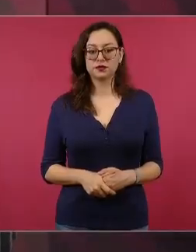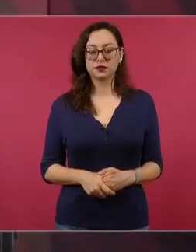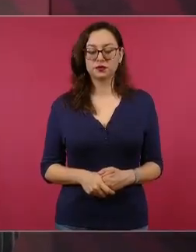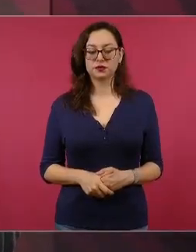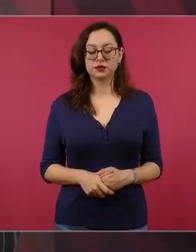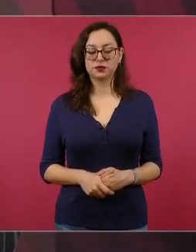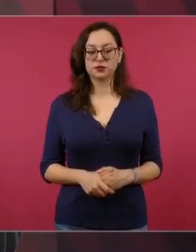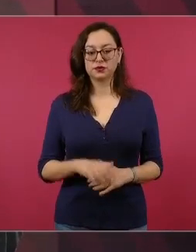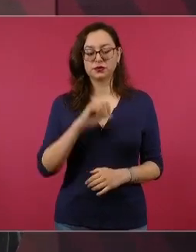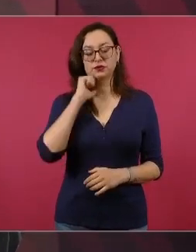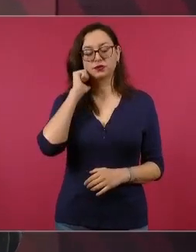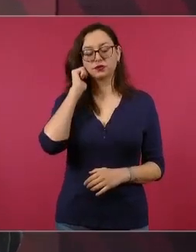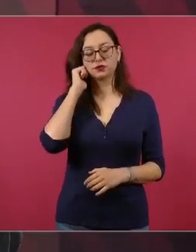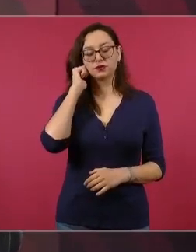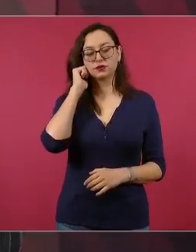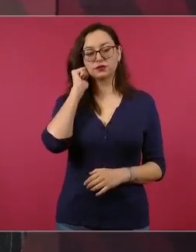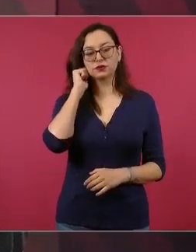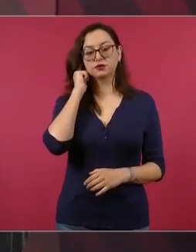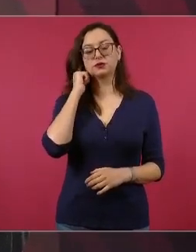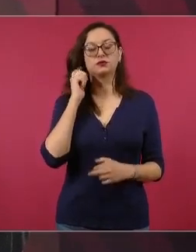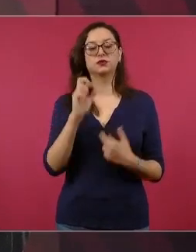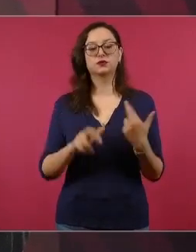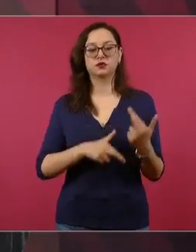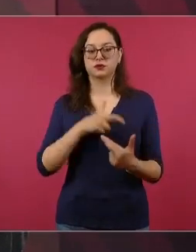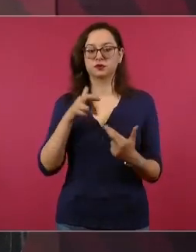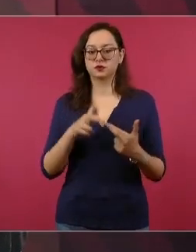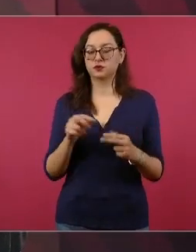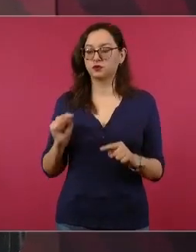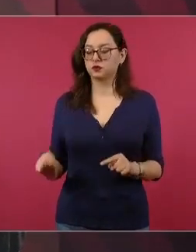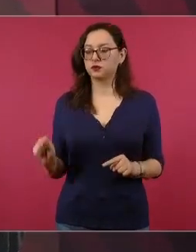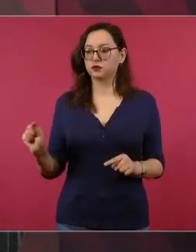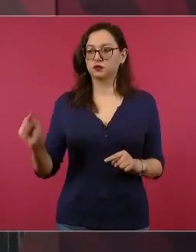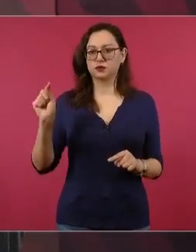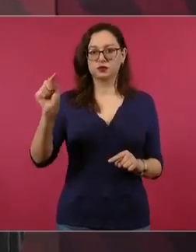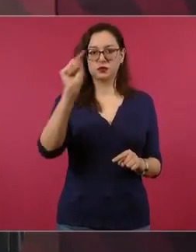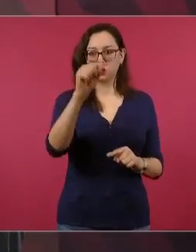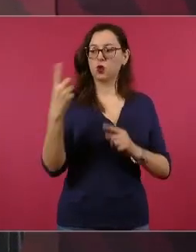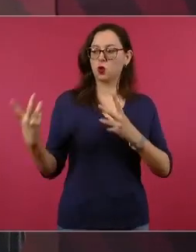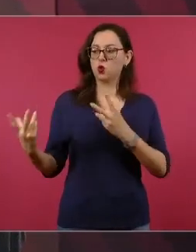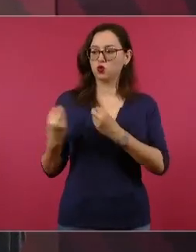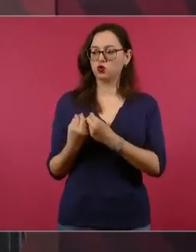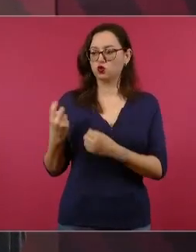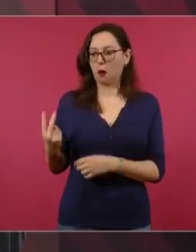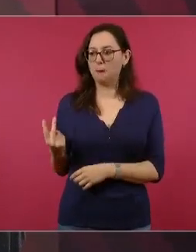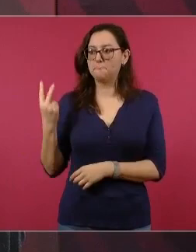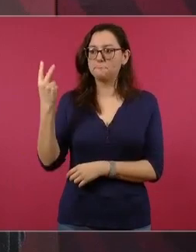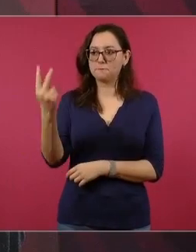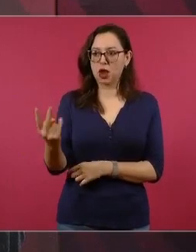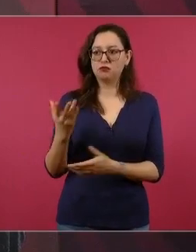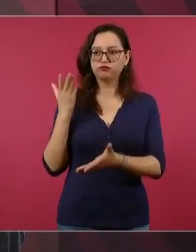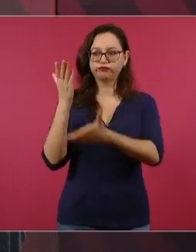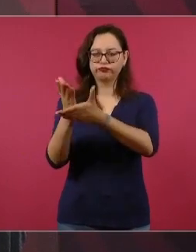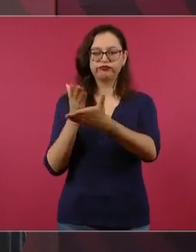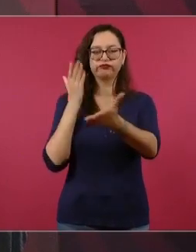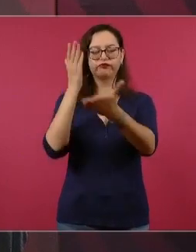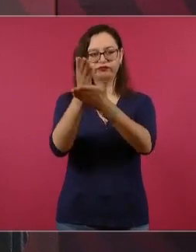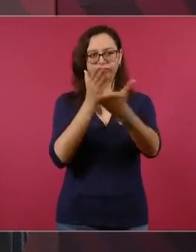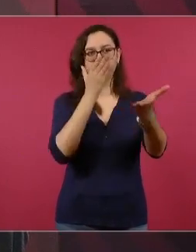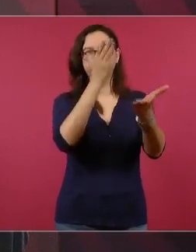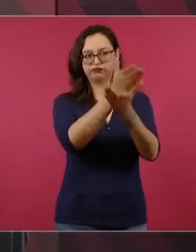a visitar algunas regiones de estos tres estados.